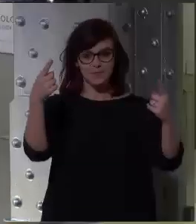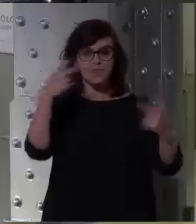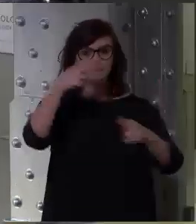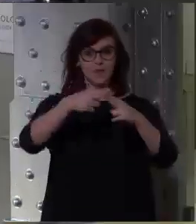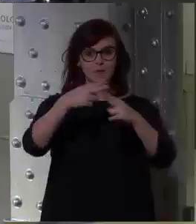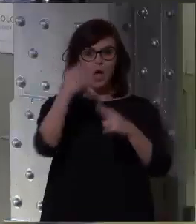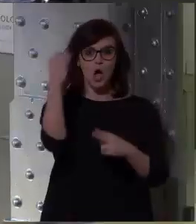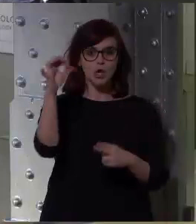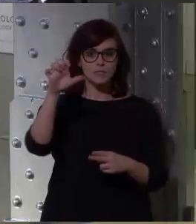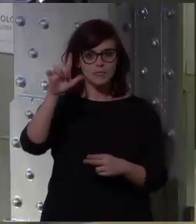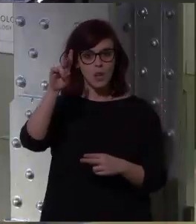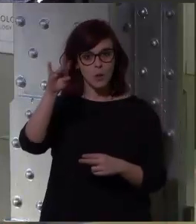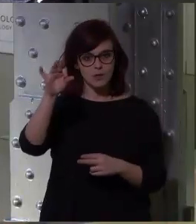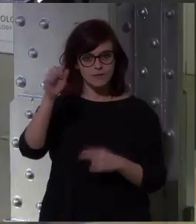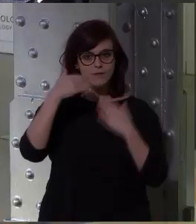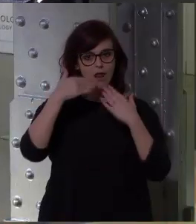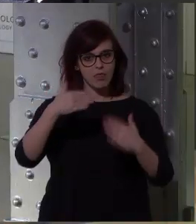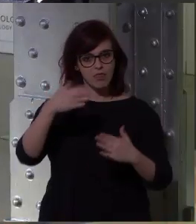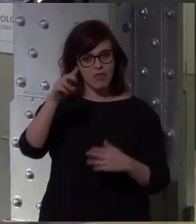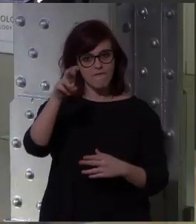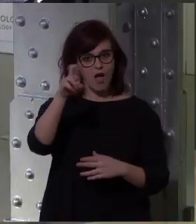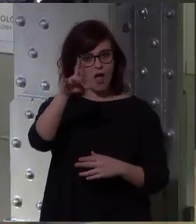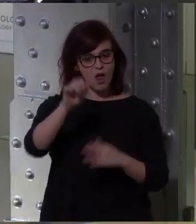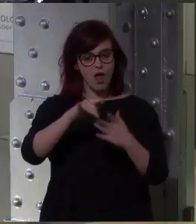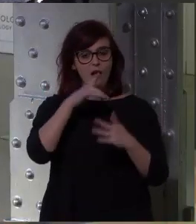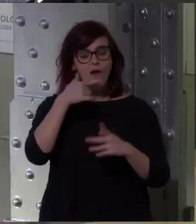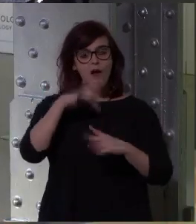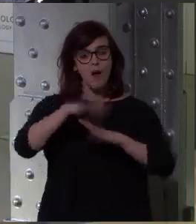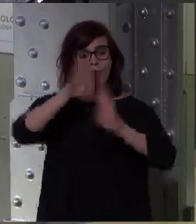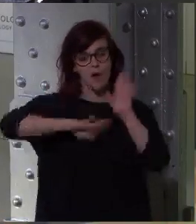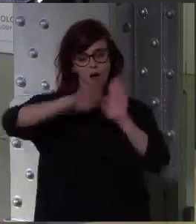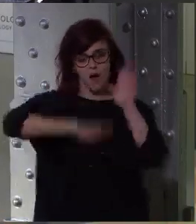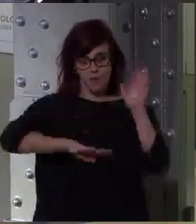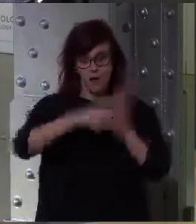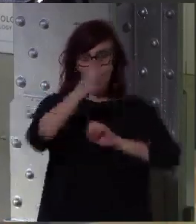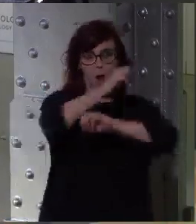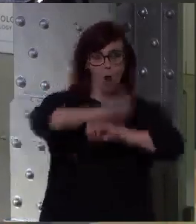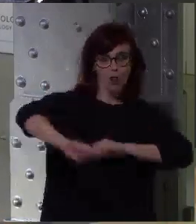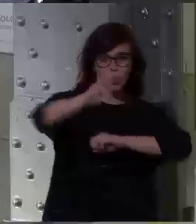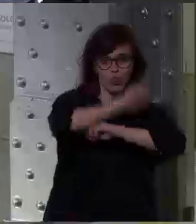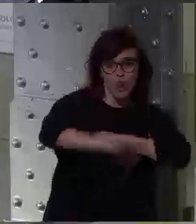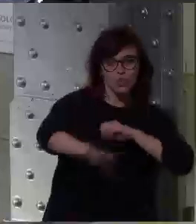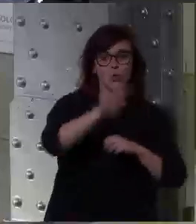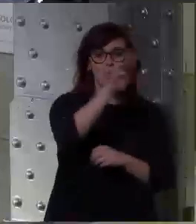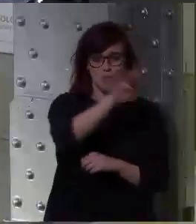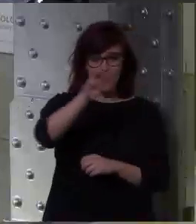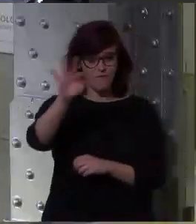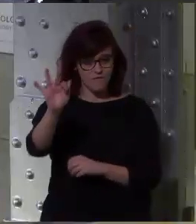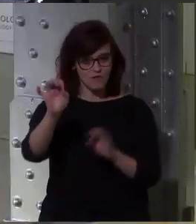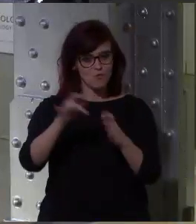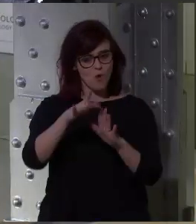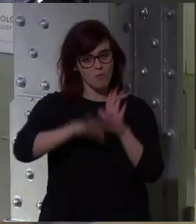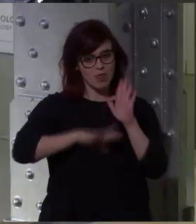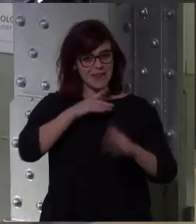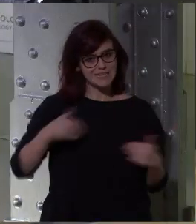Mi nombre es José Luis García Varas, soy responsable del programa de océanos en WWF y como os decía, es un placer